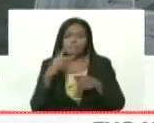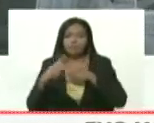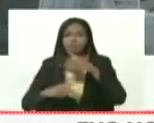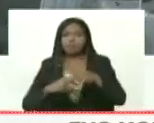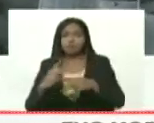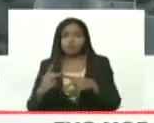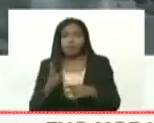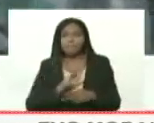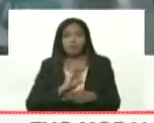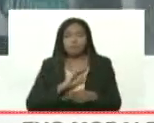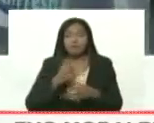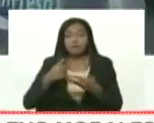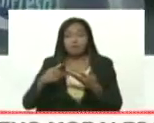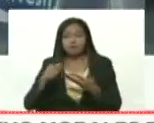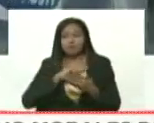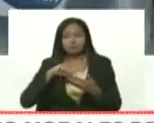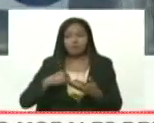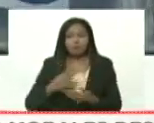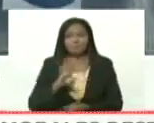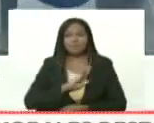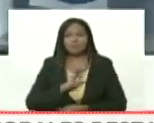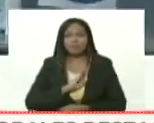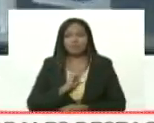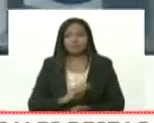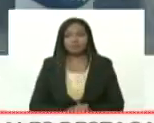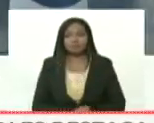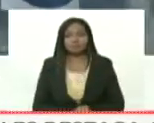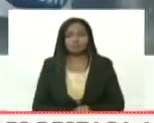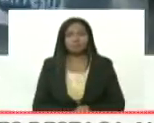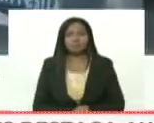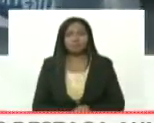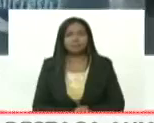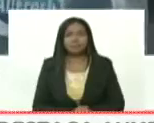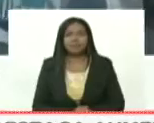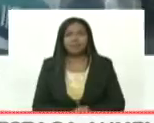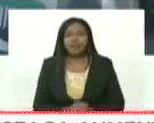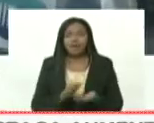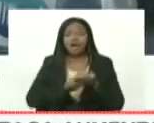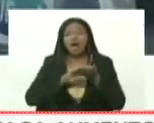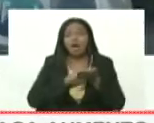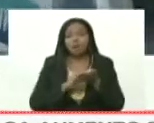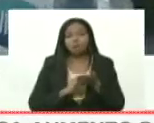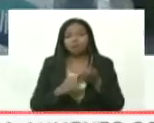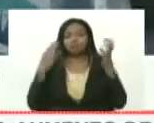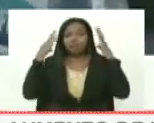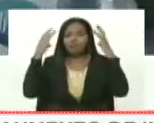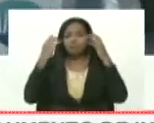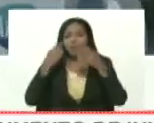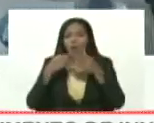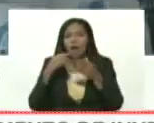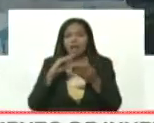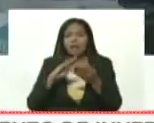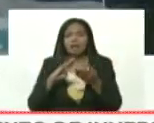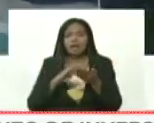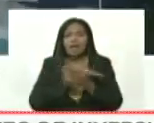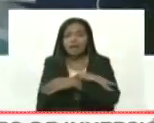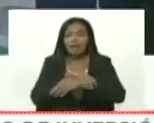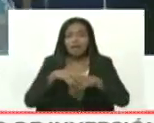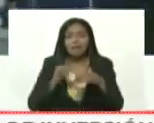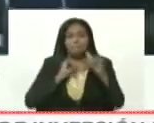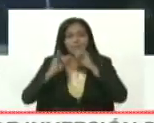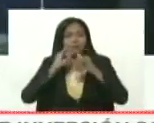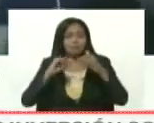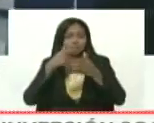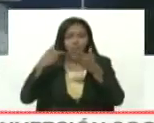de higiene personal. En este caso se desarrollan productos de jabón, champú, cremas para bebé y